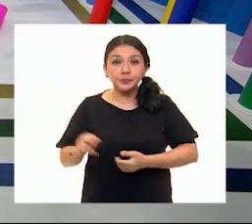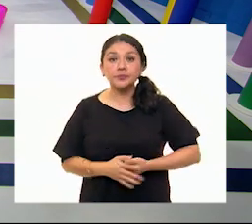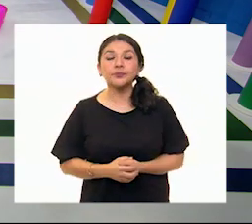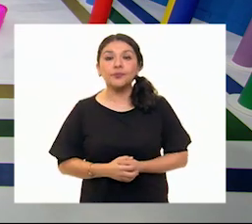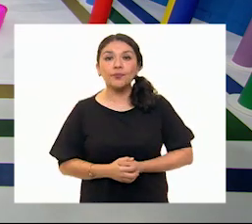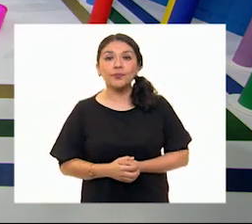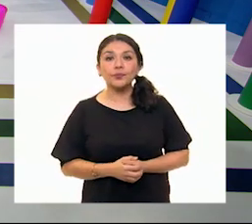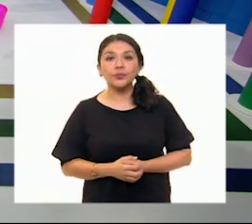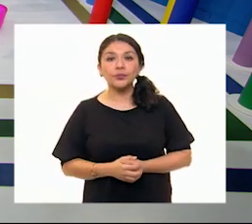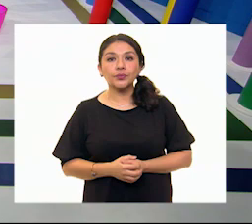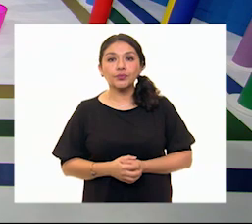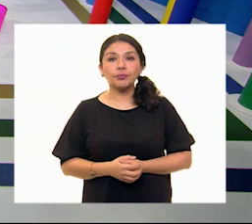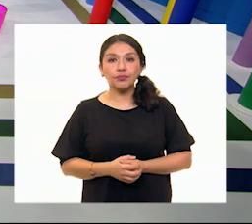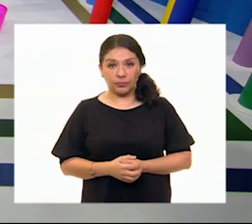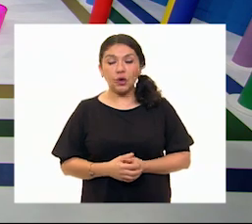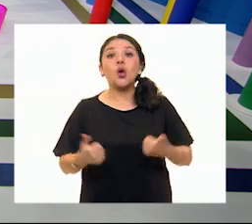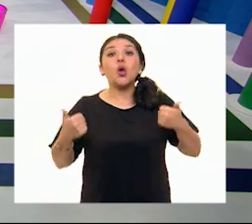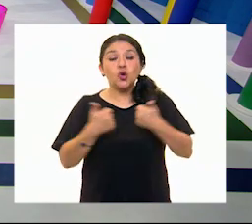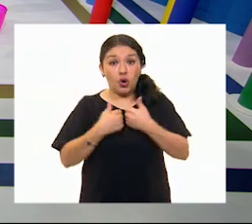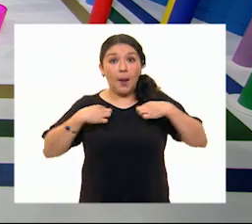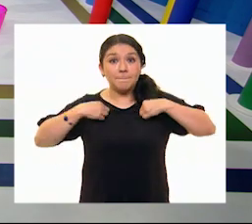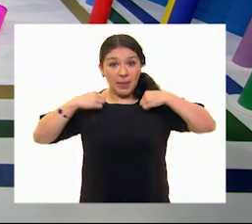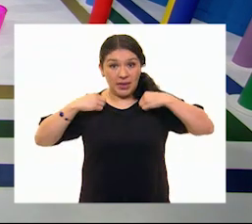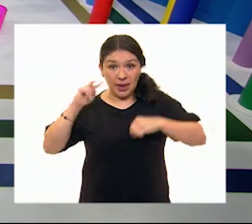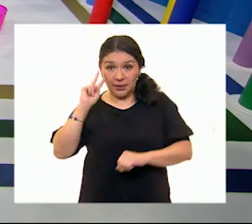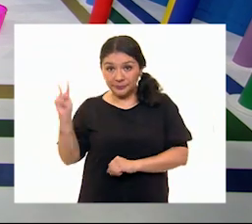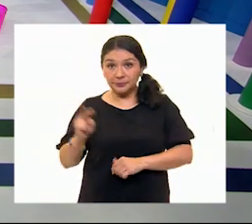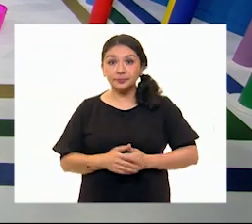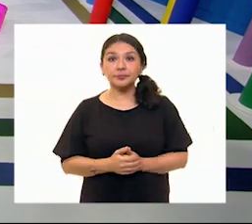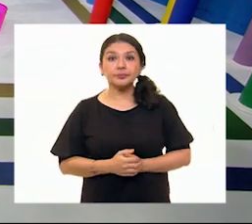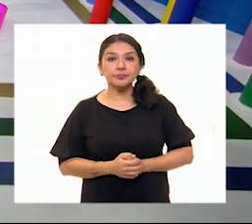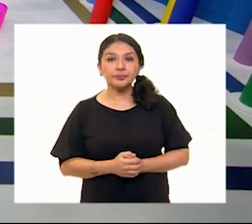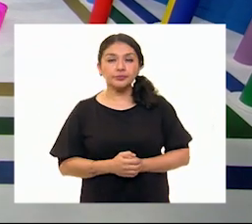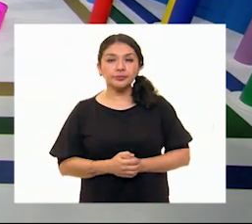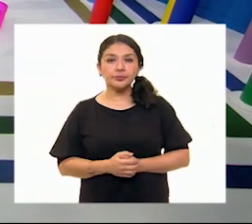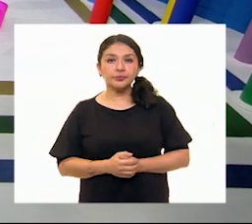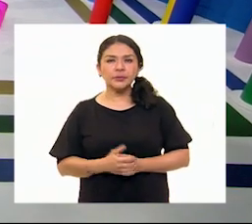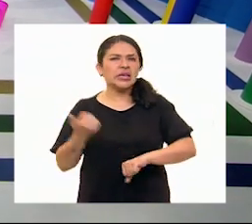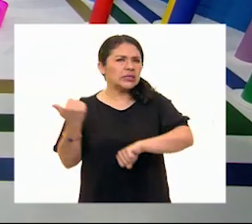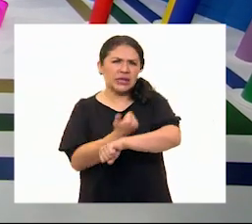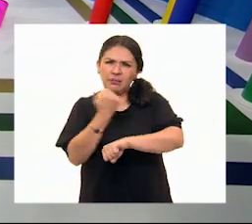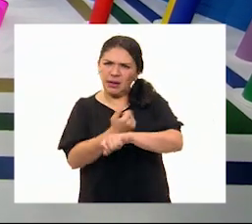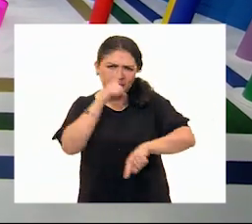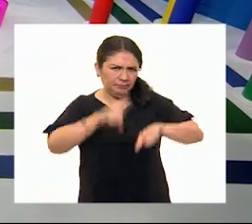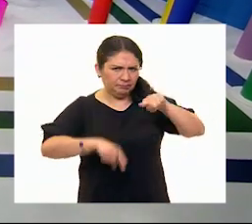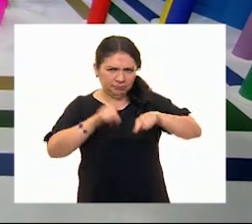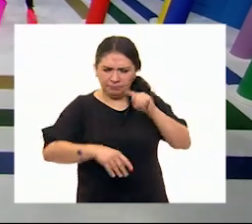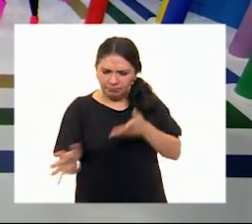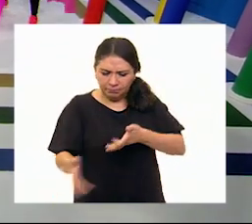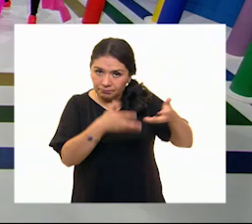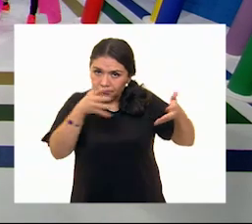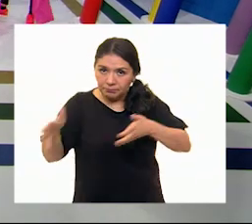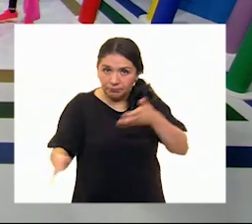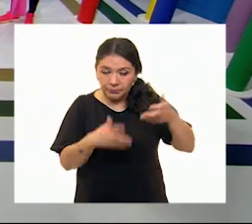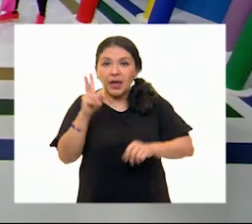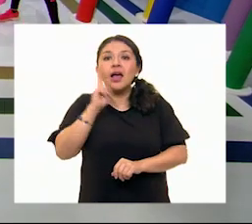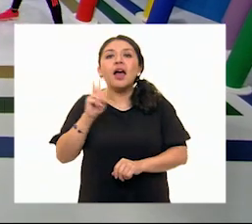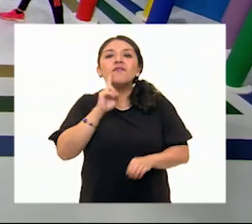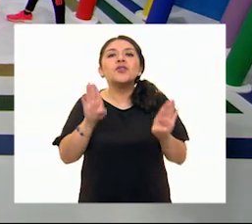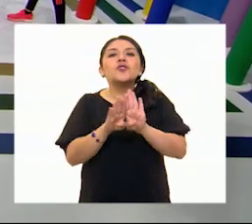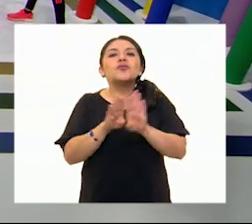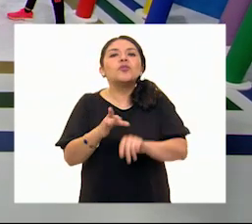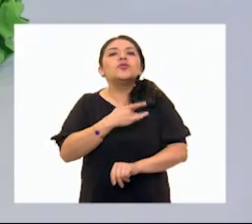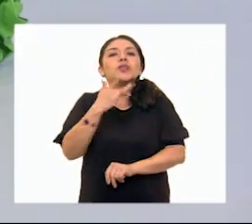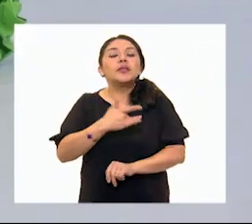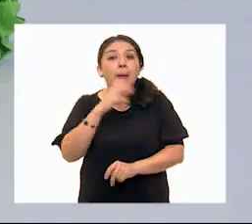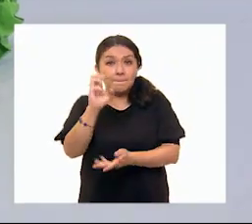Y dijimos que uno con la playera. Levanto los zapatos, ¿verdad? Y el otro le va a lanzar la pelotita. A ver qué te parece si